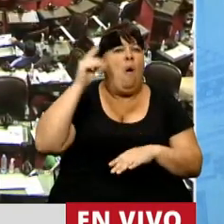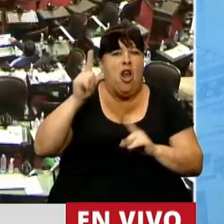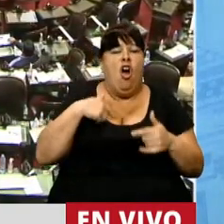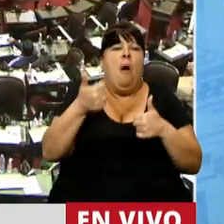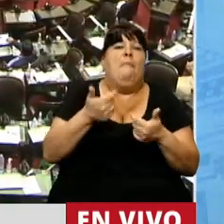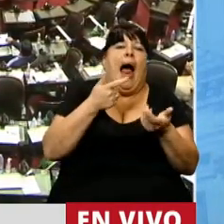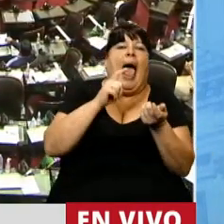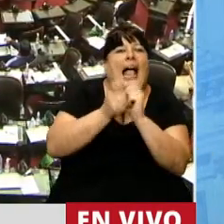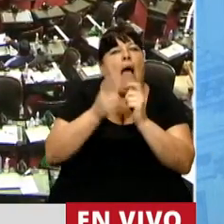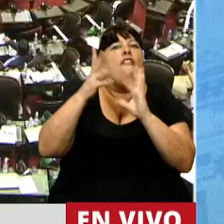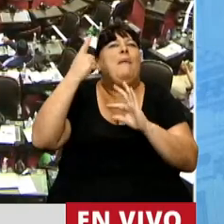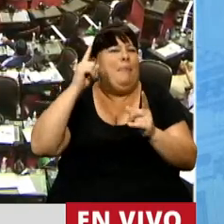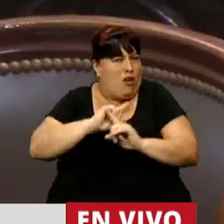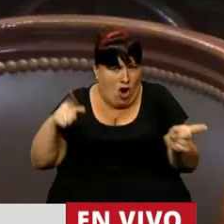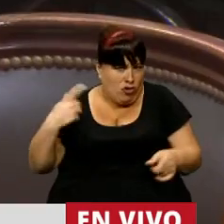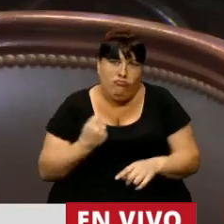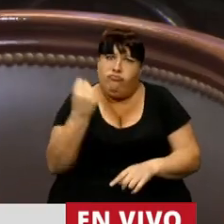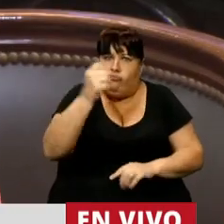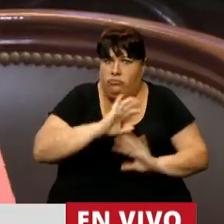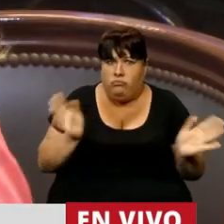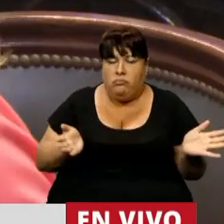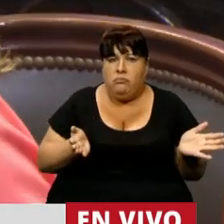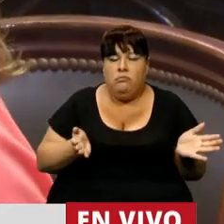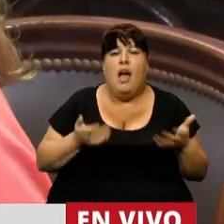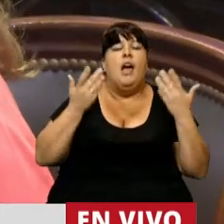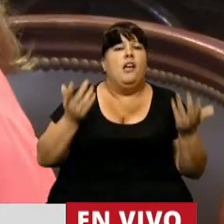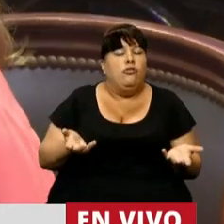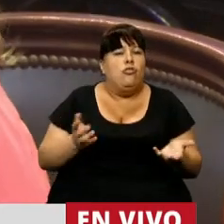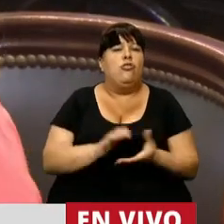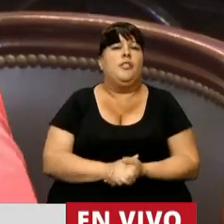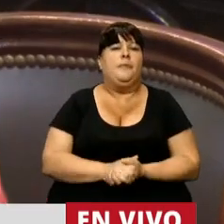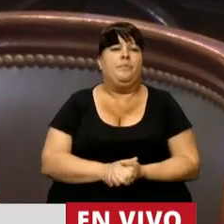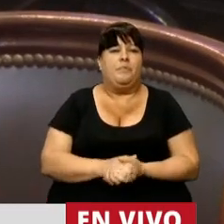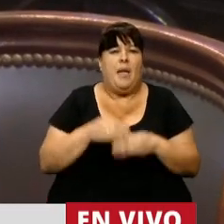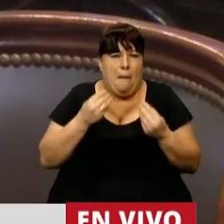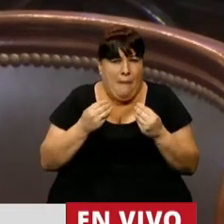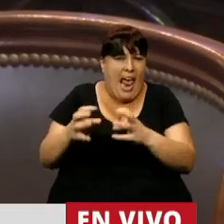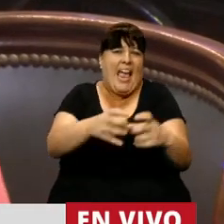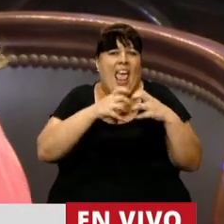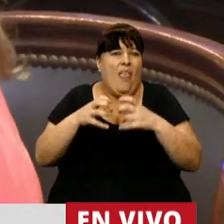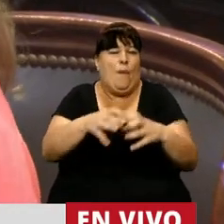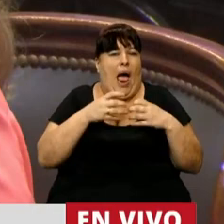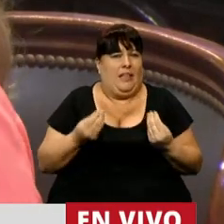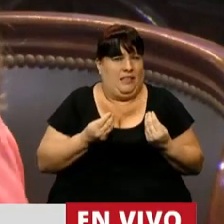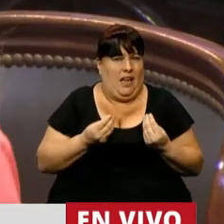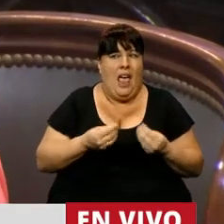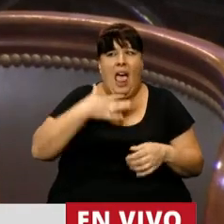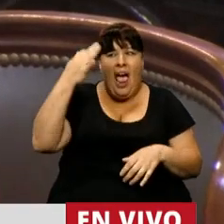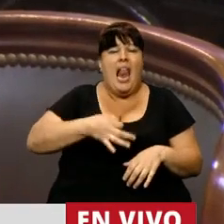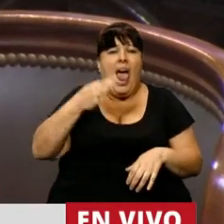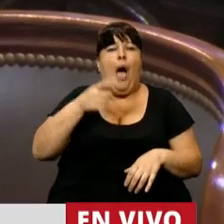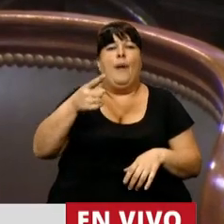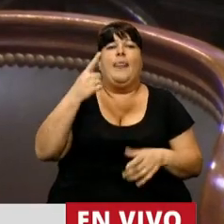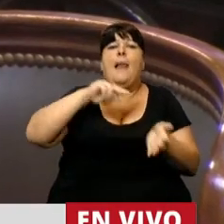escucharnos y para poder cambiar una idea de lo que dice el otro. Entonces, ¿para qué debatir tanto? Porque en realidad